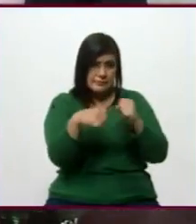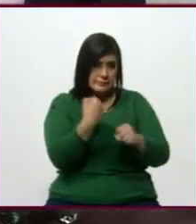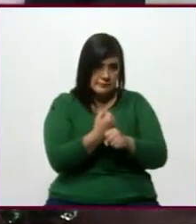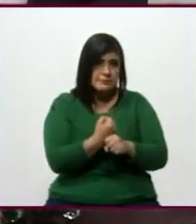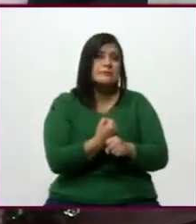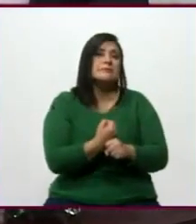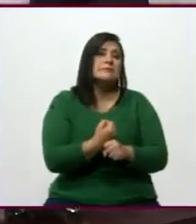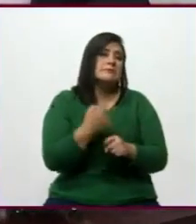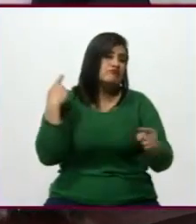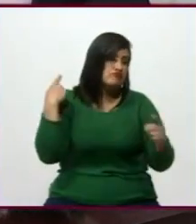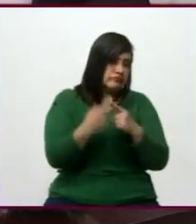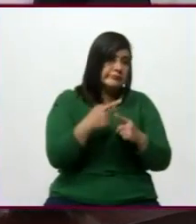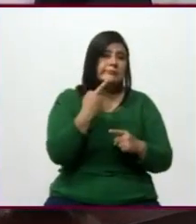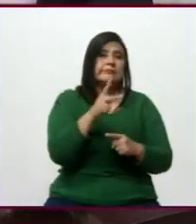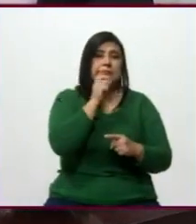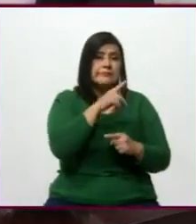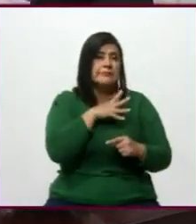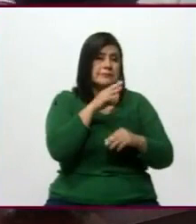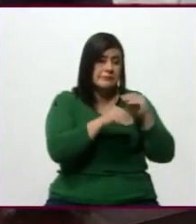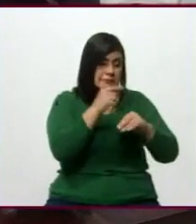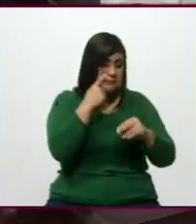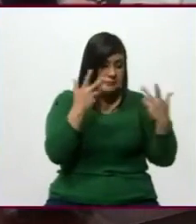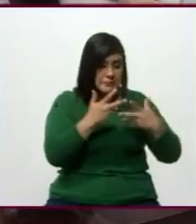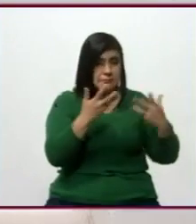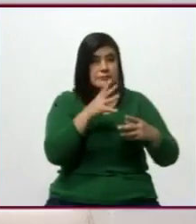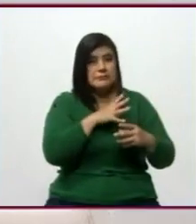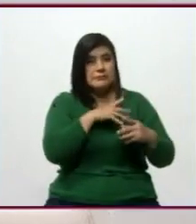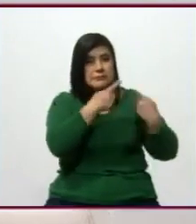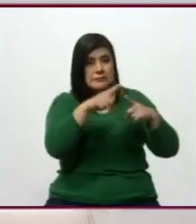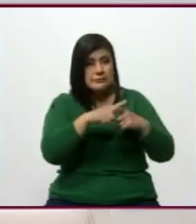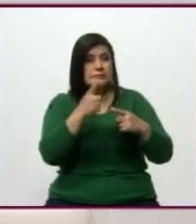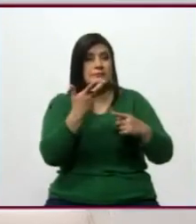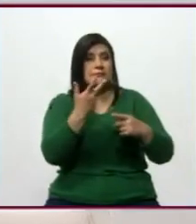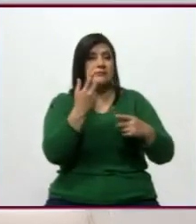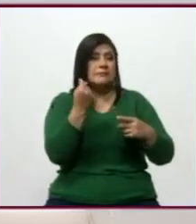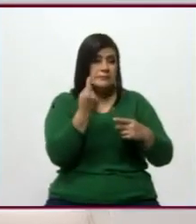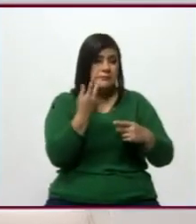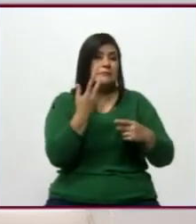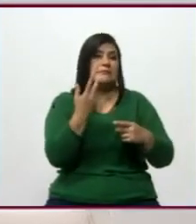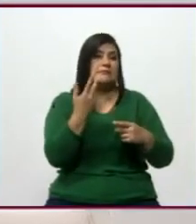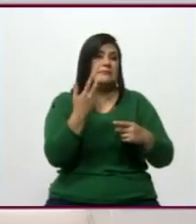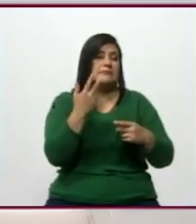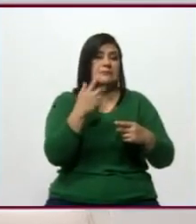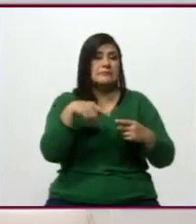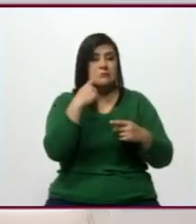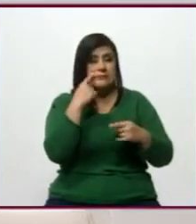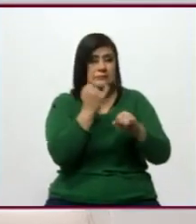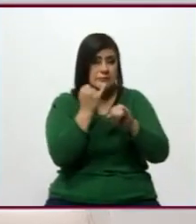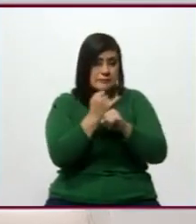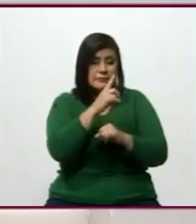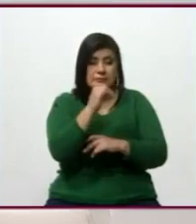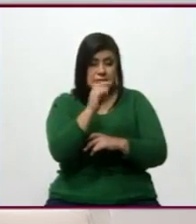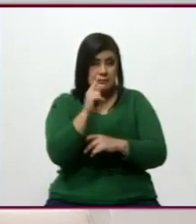sobre todo de la generación de las este medios digitales de las causalidades digitales para los medios